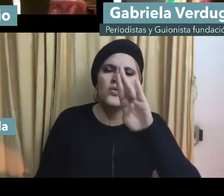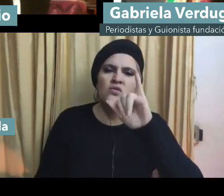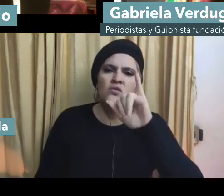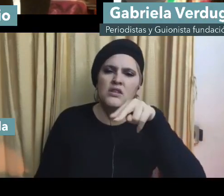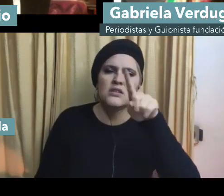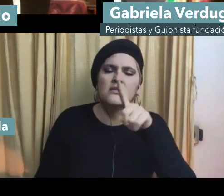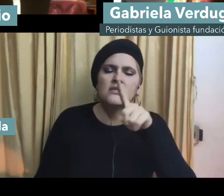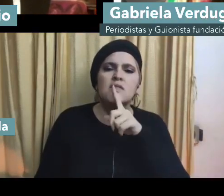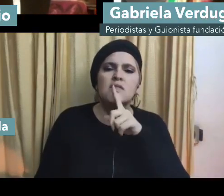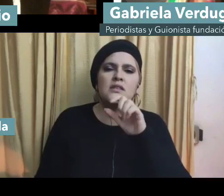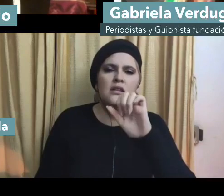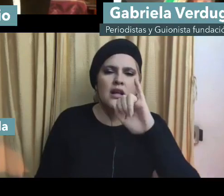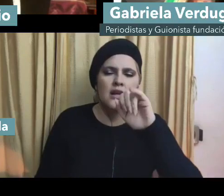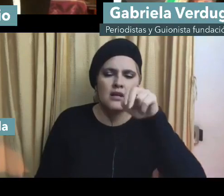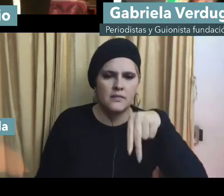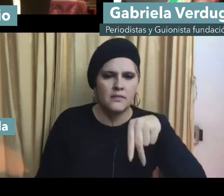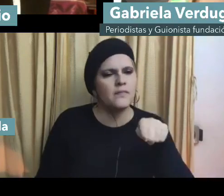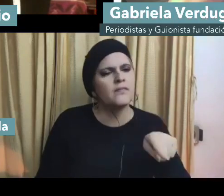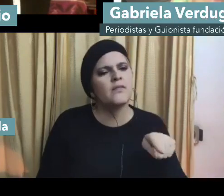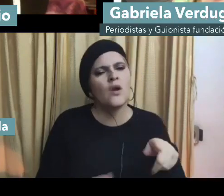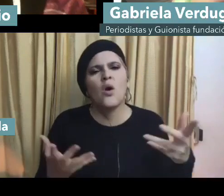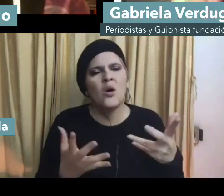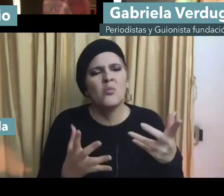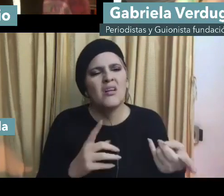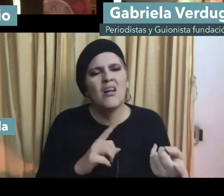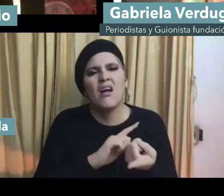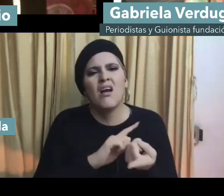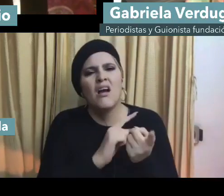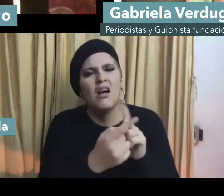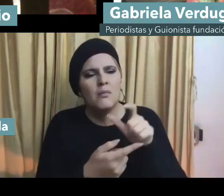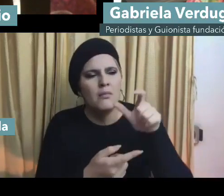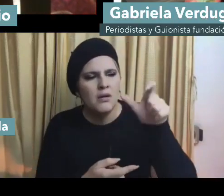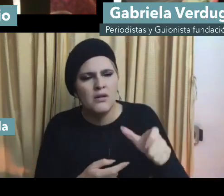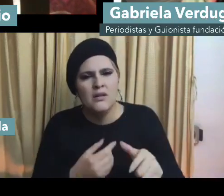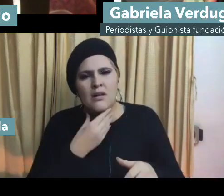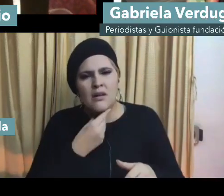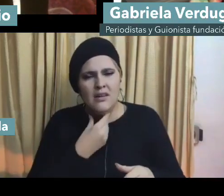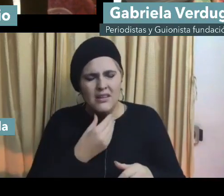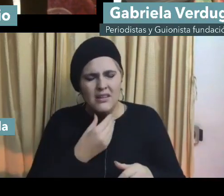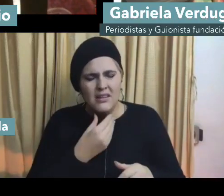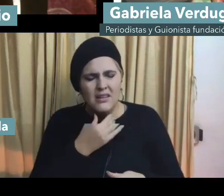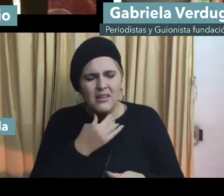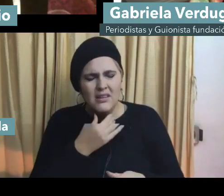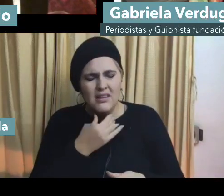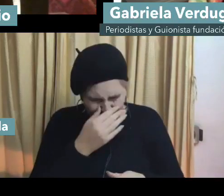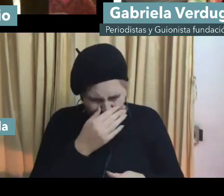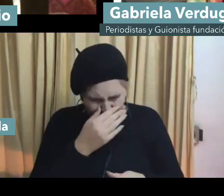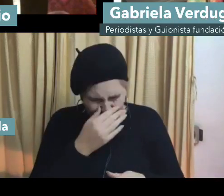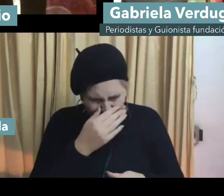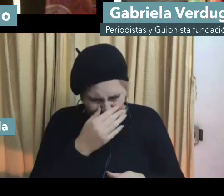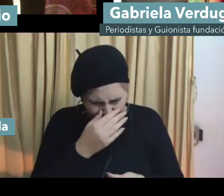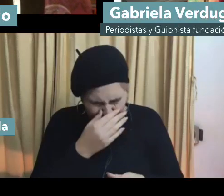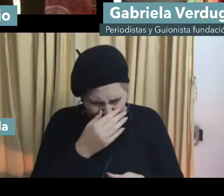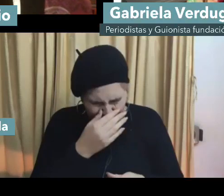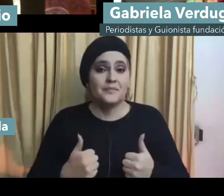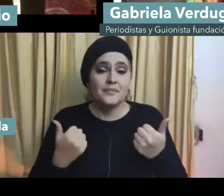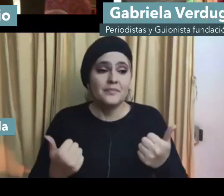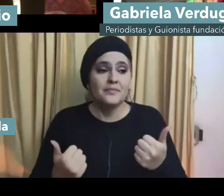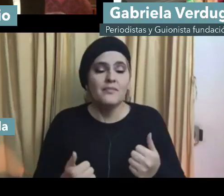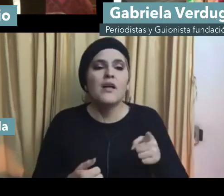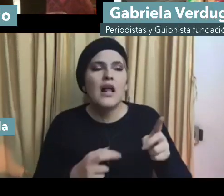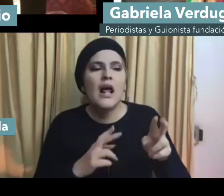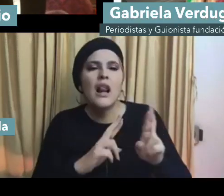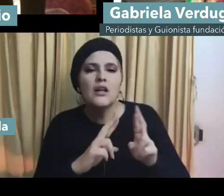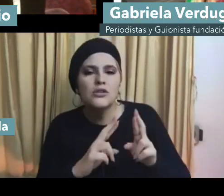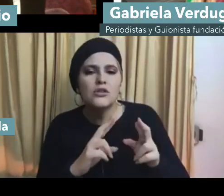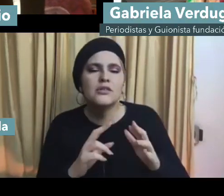cambios hormonales debido a la adolescencia? Bueno, esta relación de adolescencia y autismo, ¿cierto? Entonces, ahí lo que uno